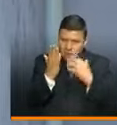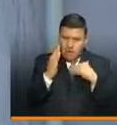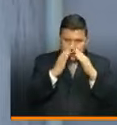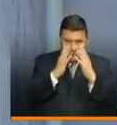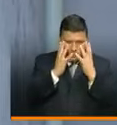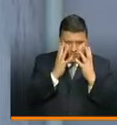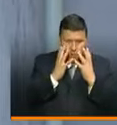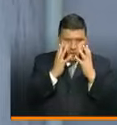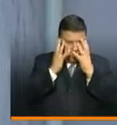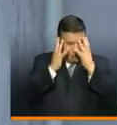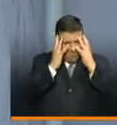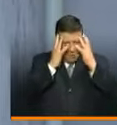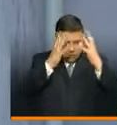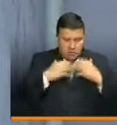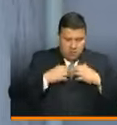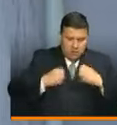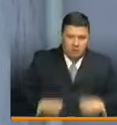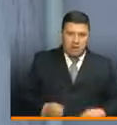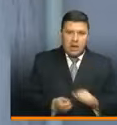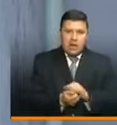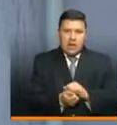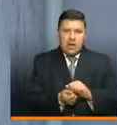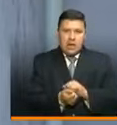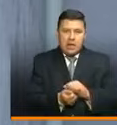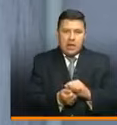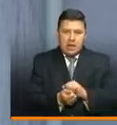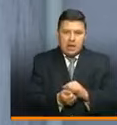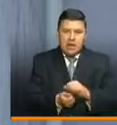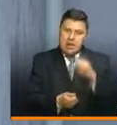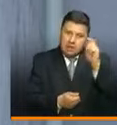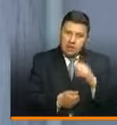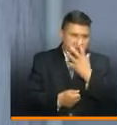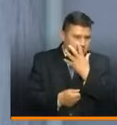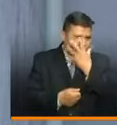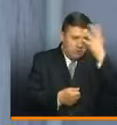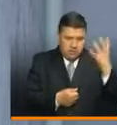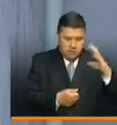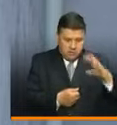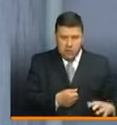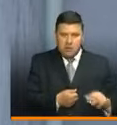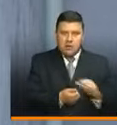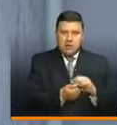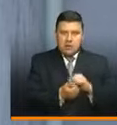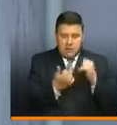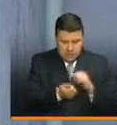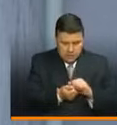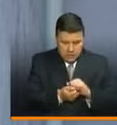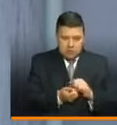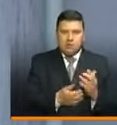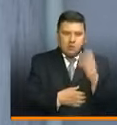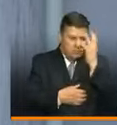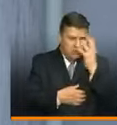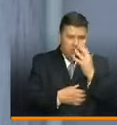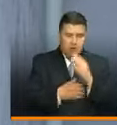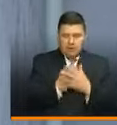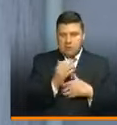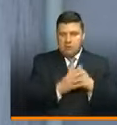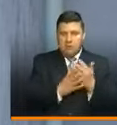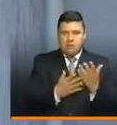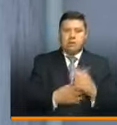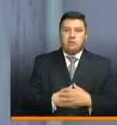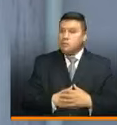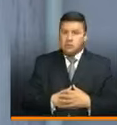y tiene que retirarse la ropa y lavarla inmediatamente, tiene que retirarse el dispositivo y lavarlo inmediatamente y lavarse las manos